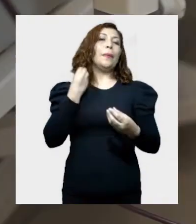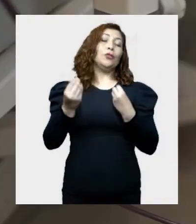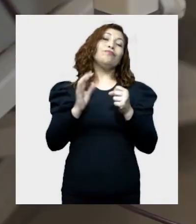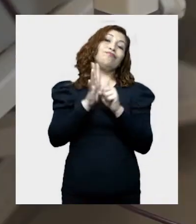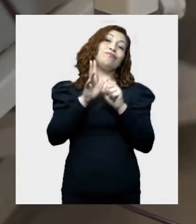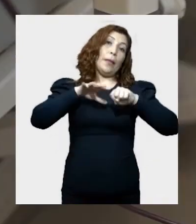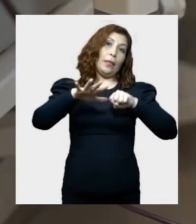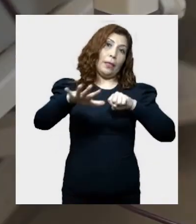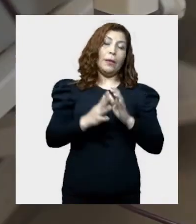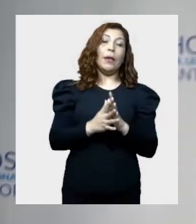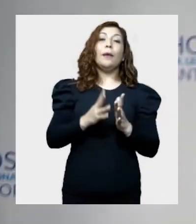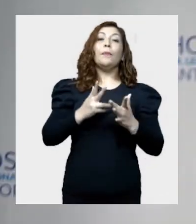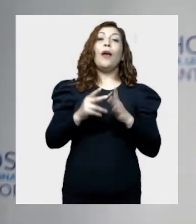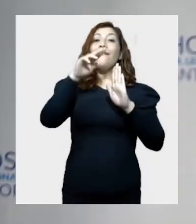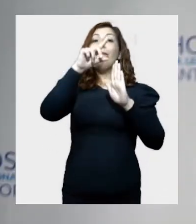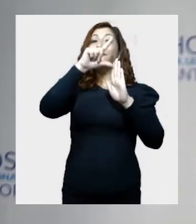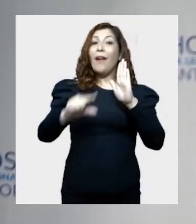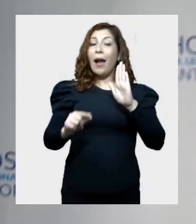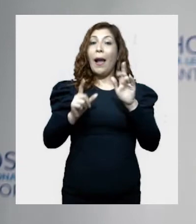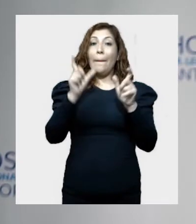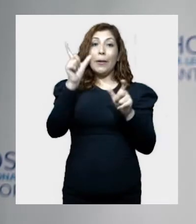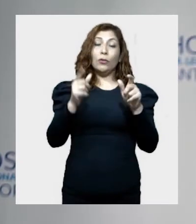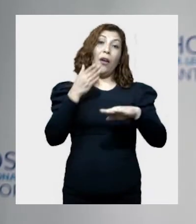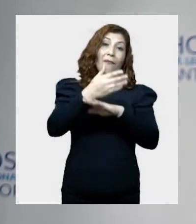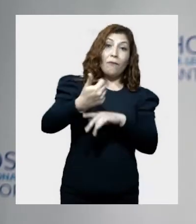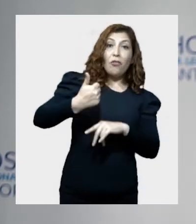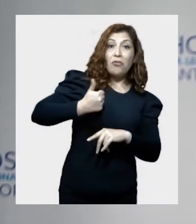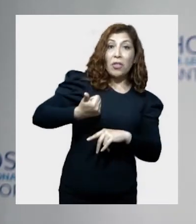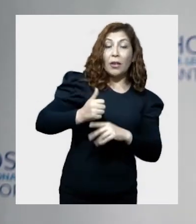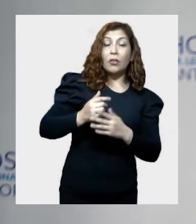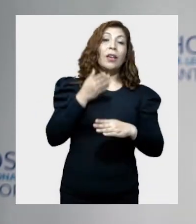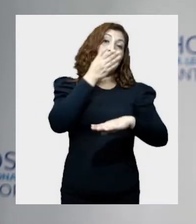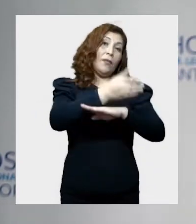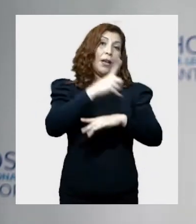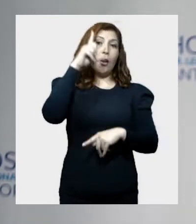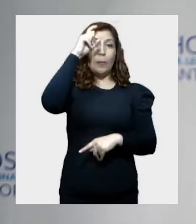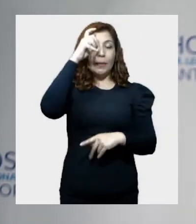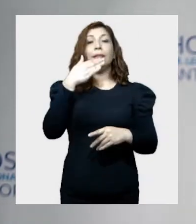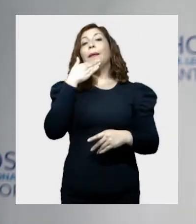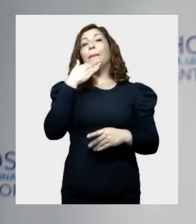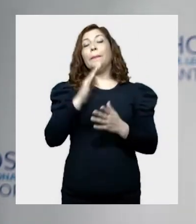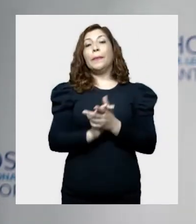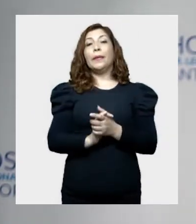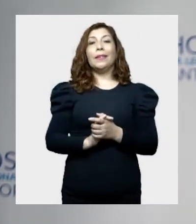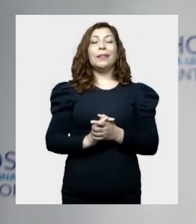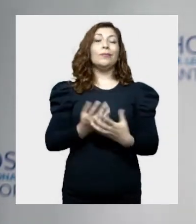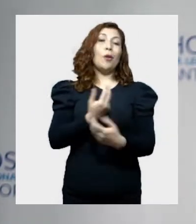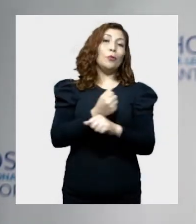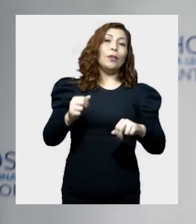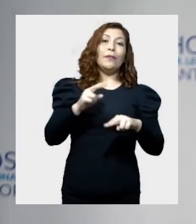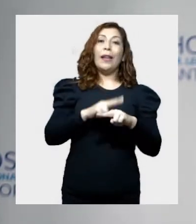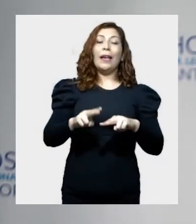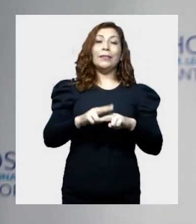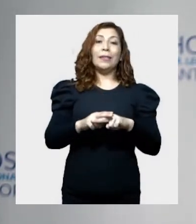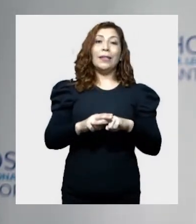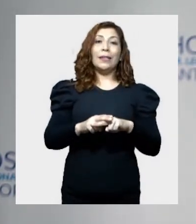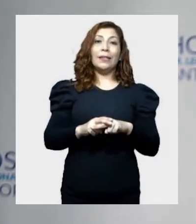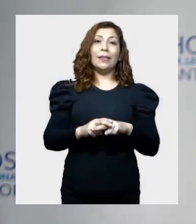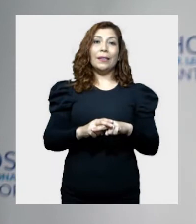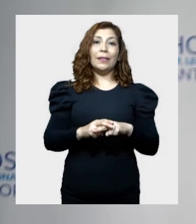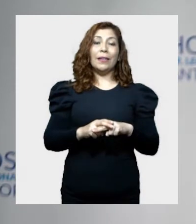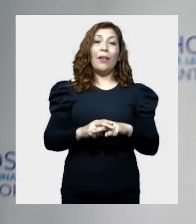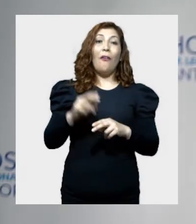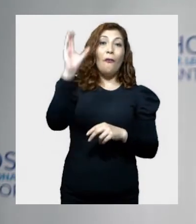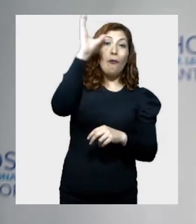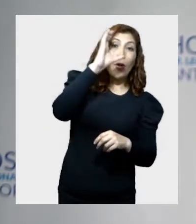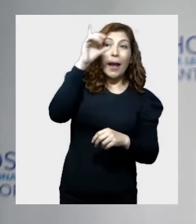pandemia, tanto por la baja afluencia de voluntarios que llegaron al hospital, como también la imposibilidad de realizar colectas